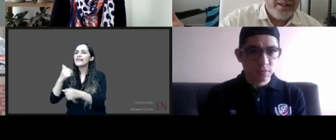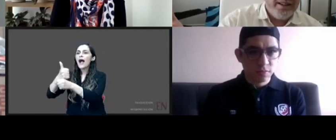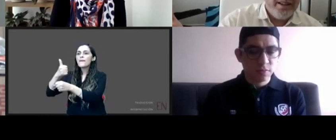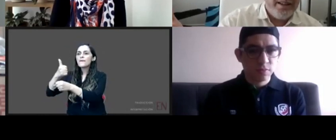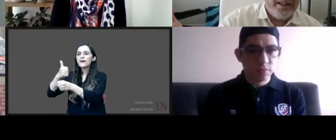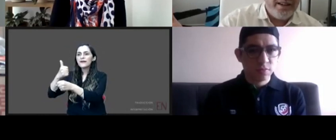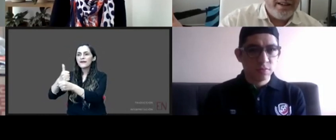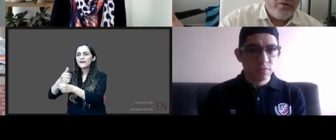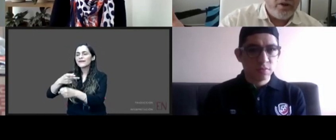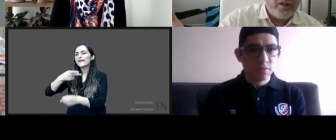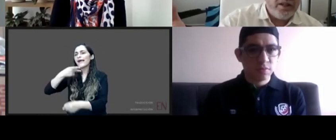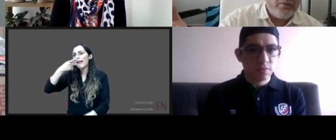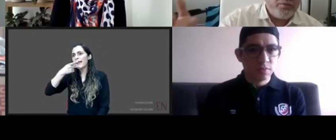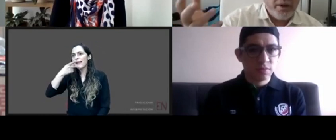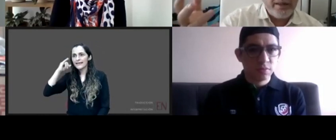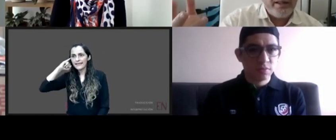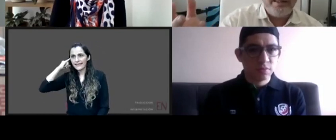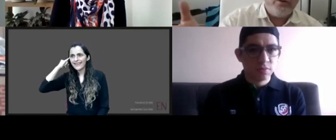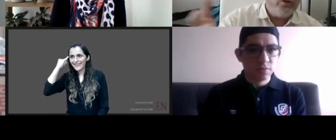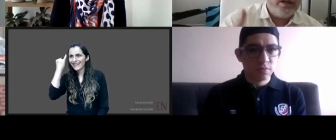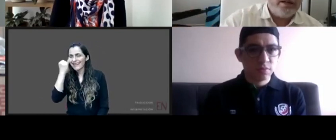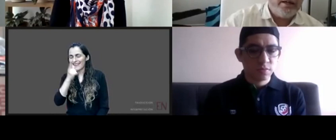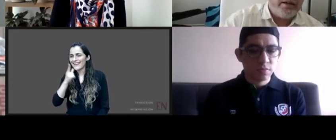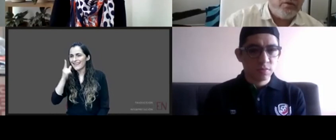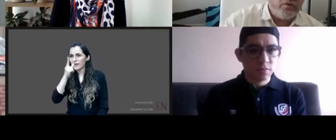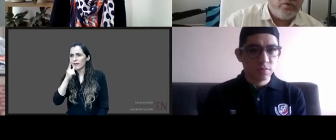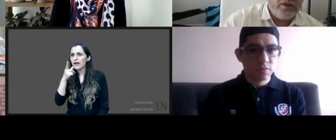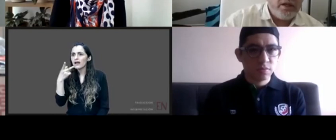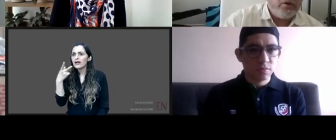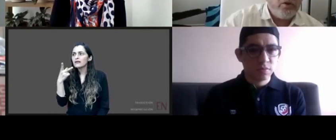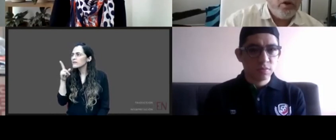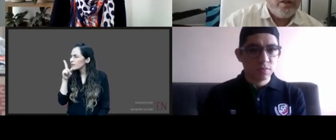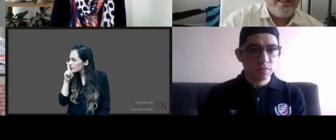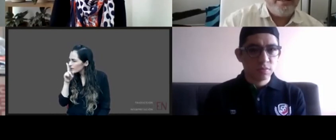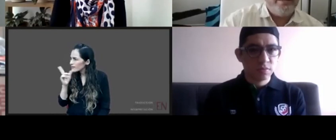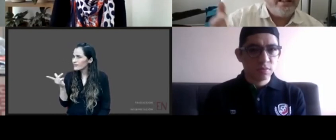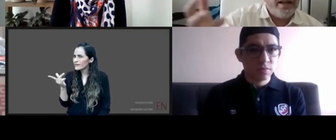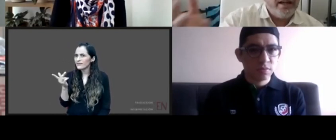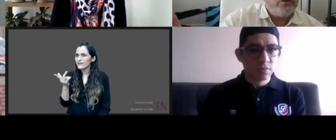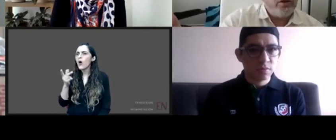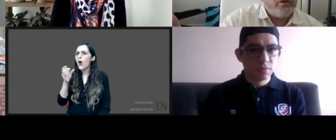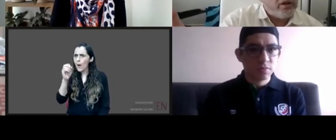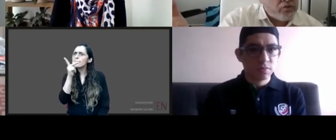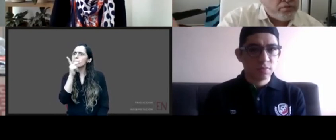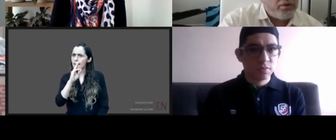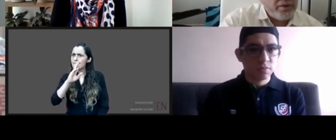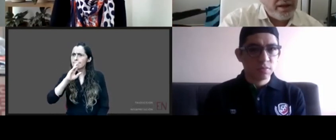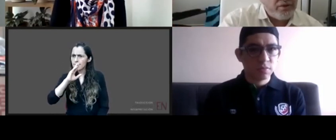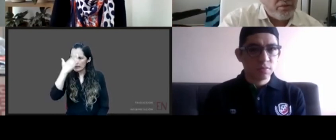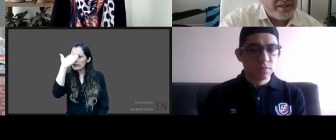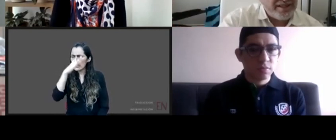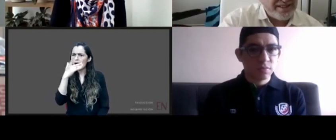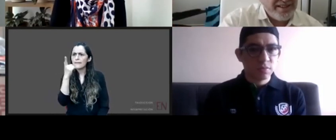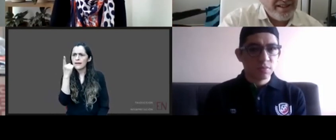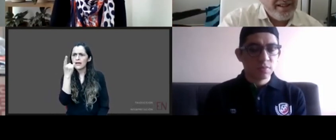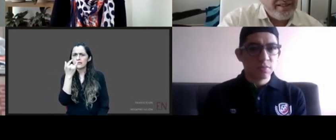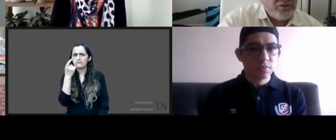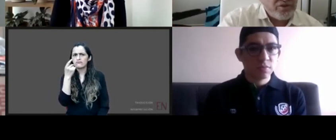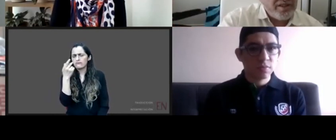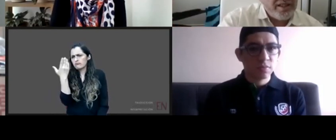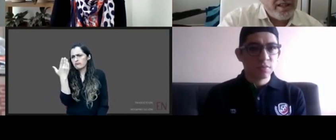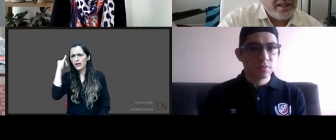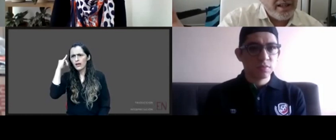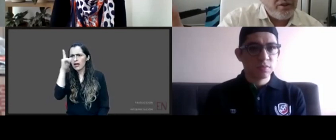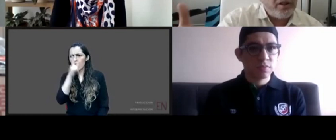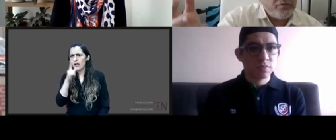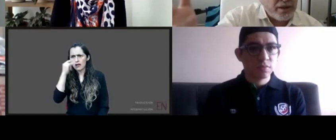habla. O que tenemos padres que no quieren que sus niños se dirijan a ellos en su propia lengua materna, sino